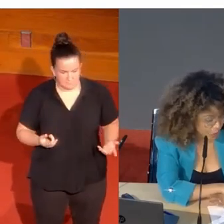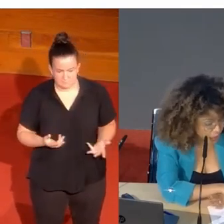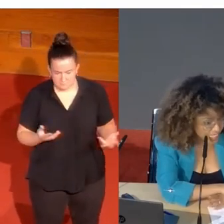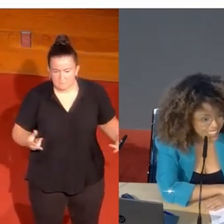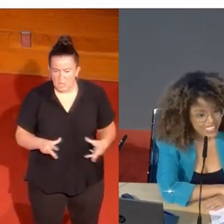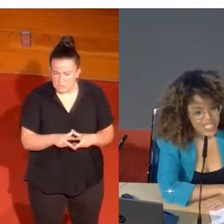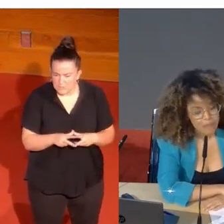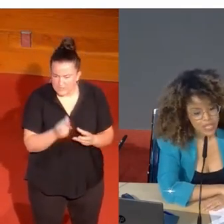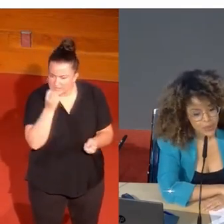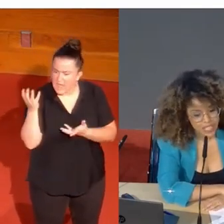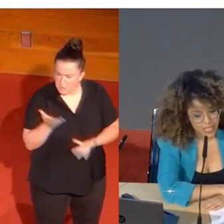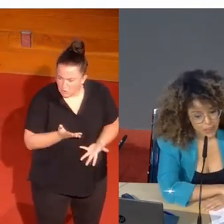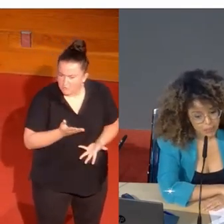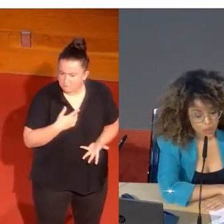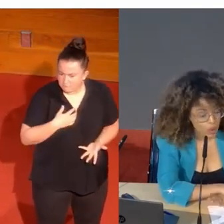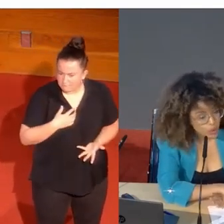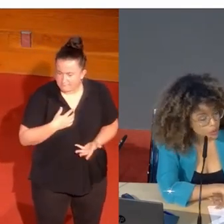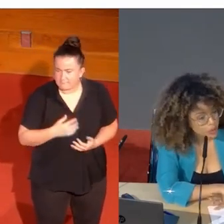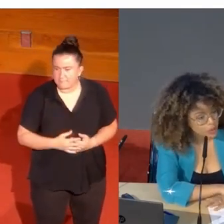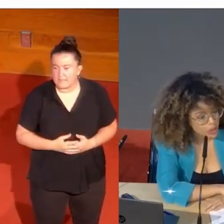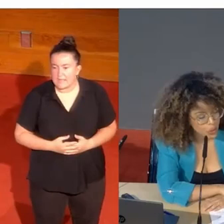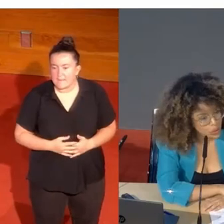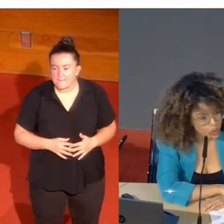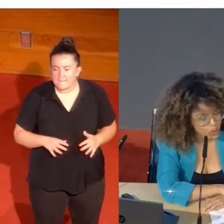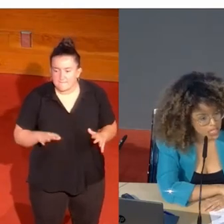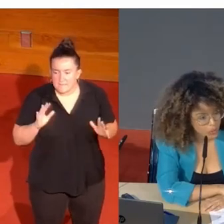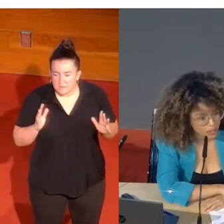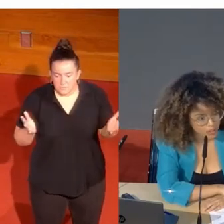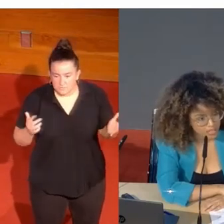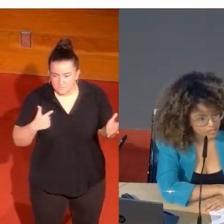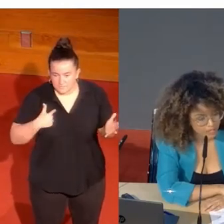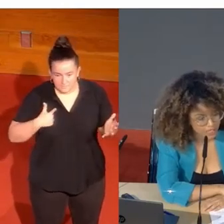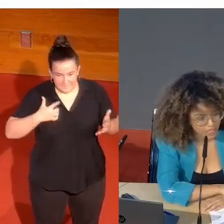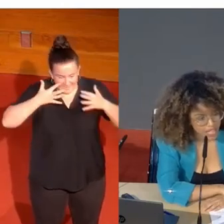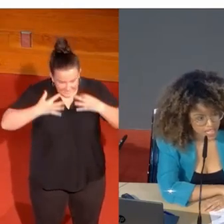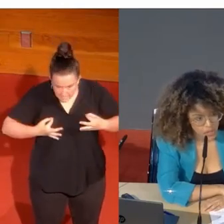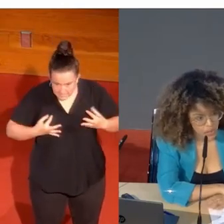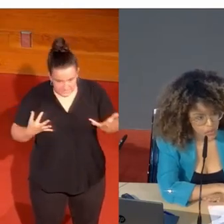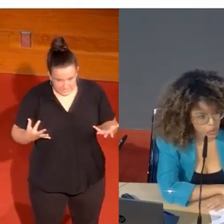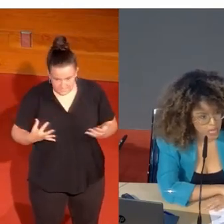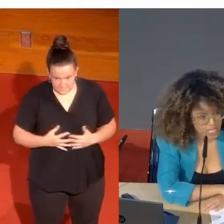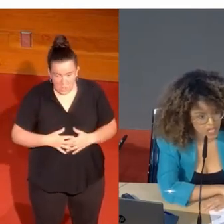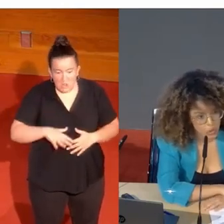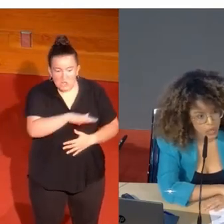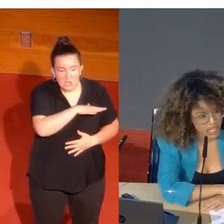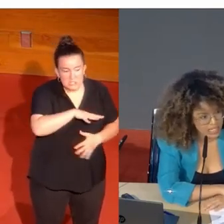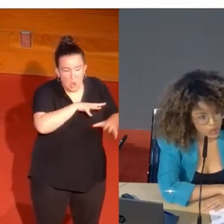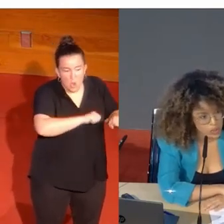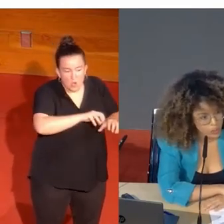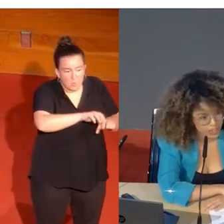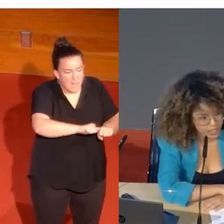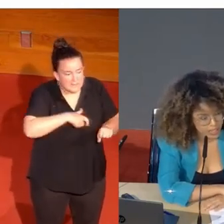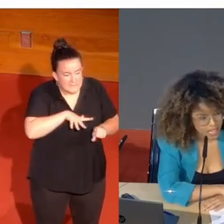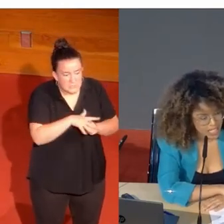de les acoge pero eh No conozco yo no conozco la situación que se vive en las zonas ocupadas es un lugar